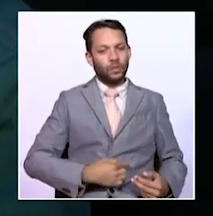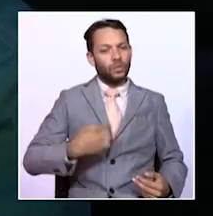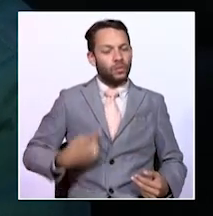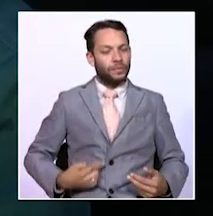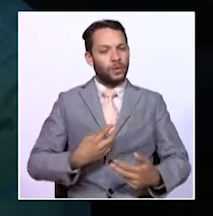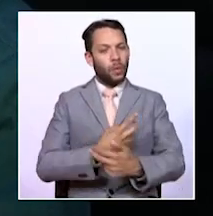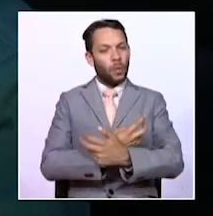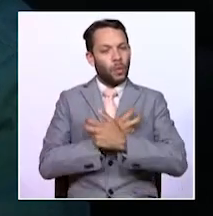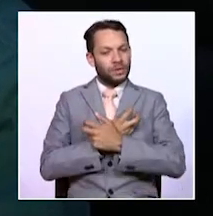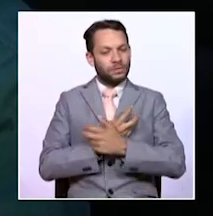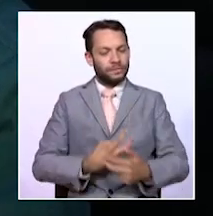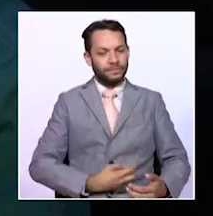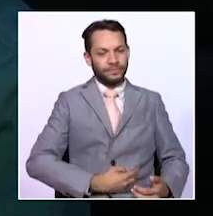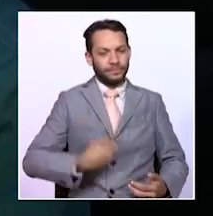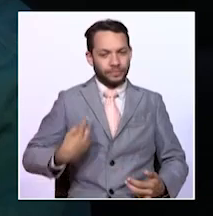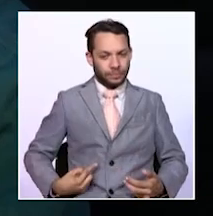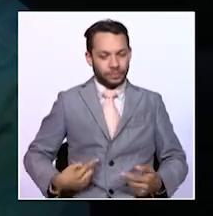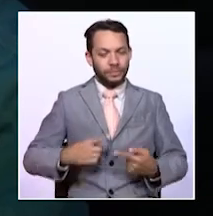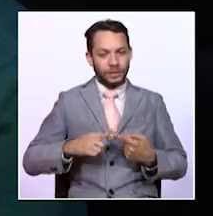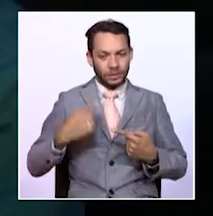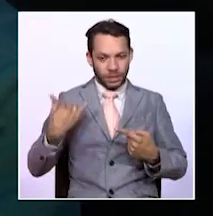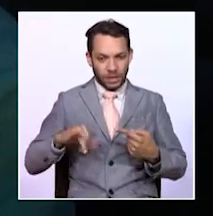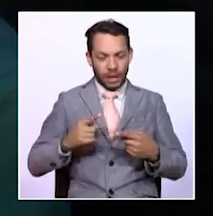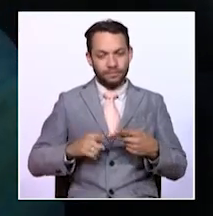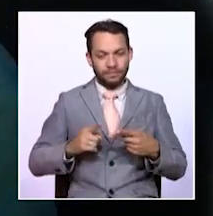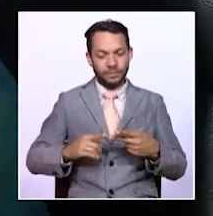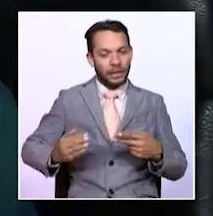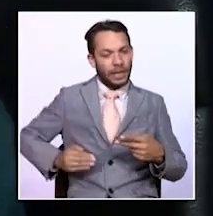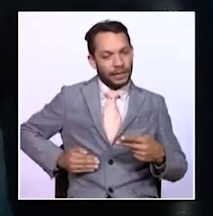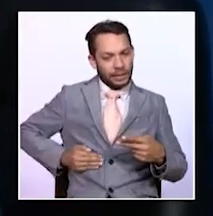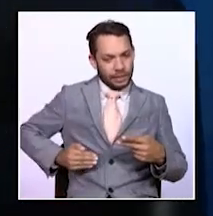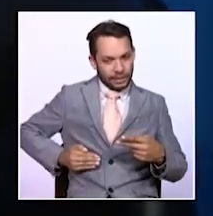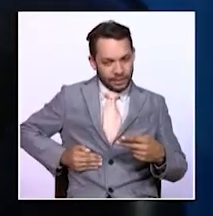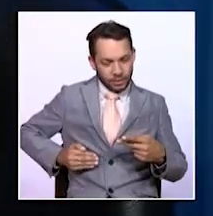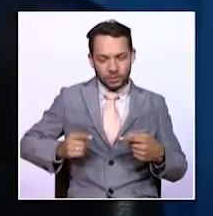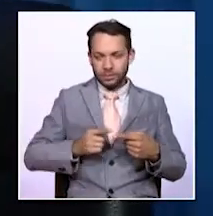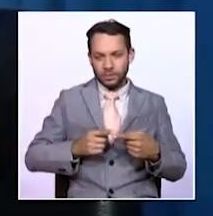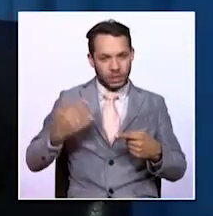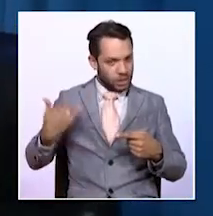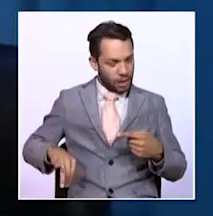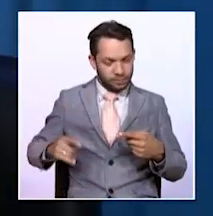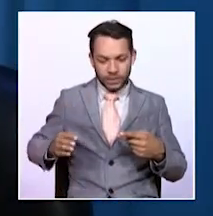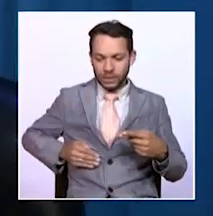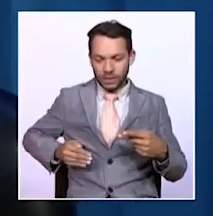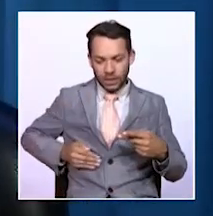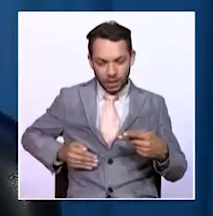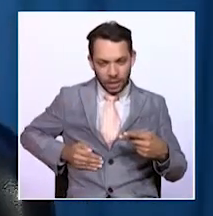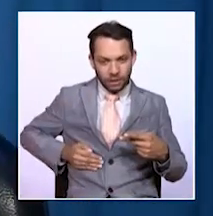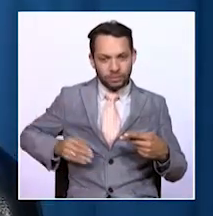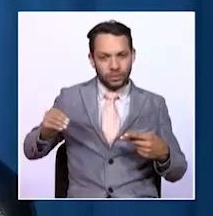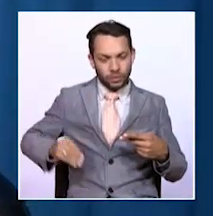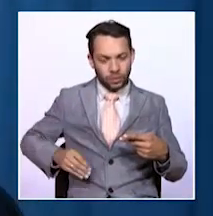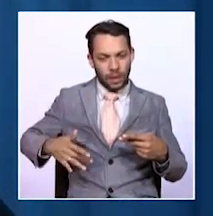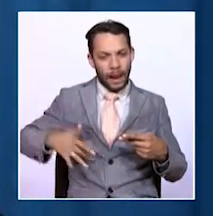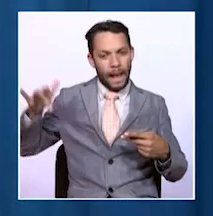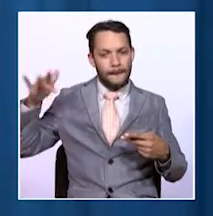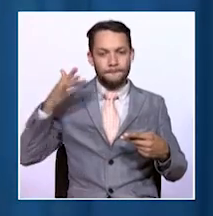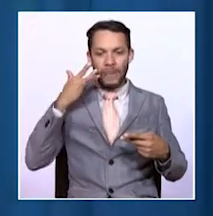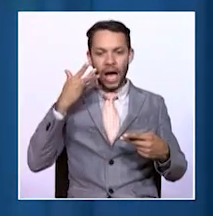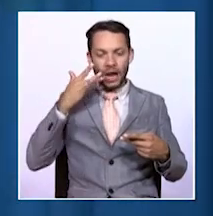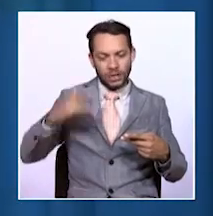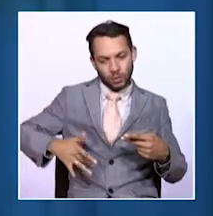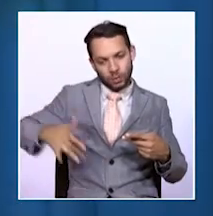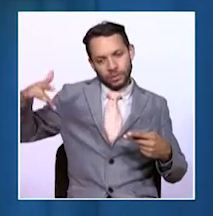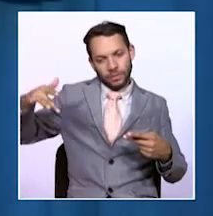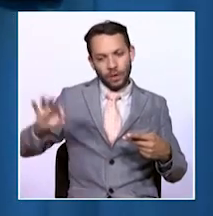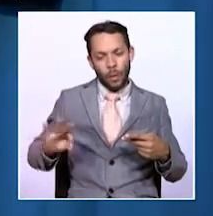ver perfectamente el hígado, como pudimos ver antes, y clasificarlo en cuanto a que haya una infiltración grasa. Podemos ver que no haya una